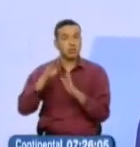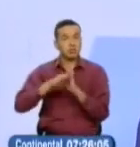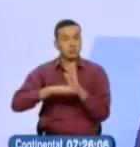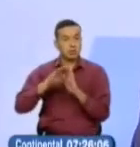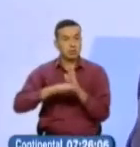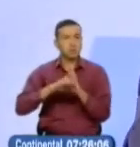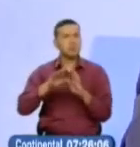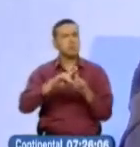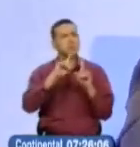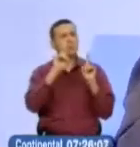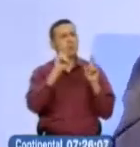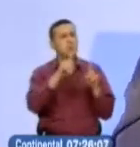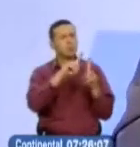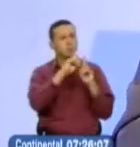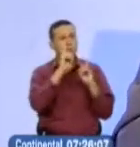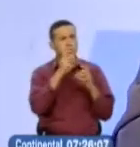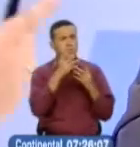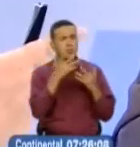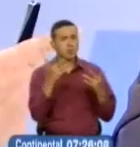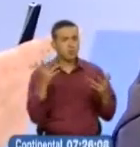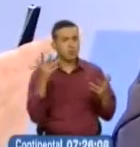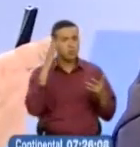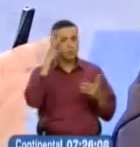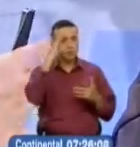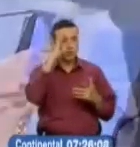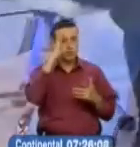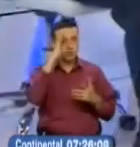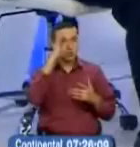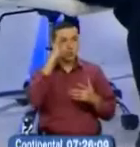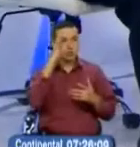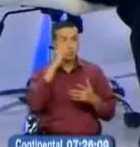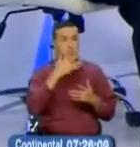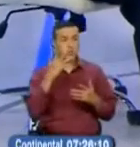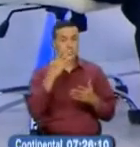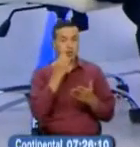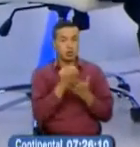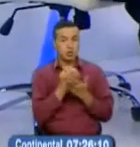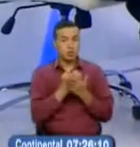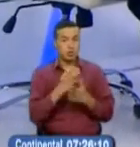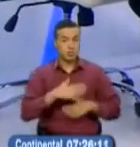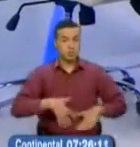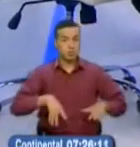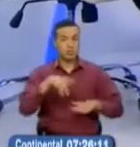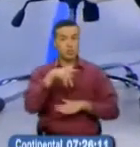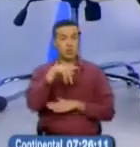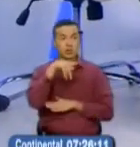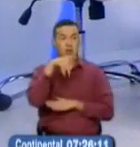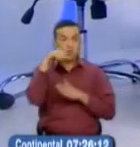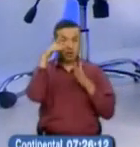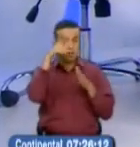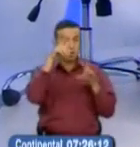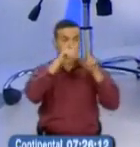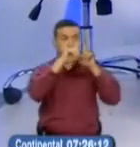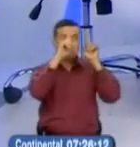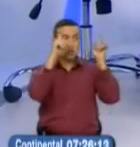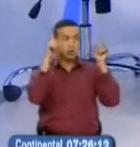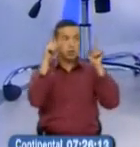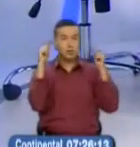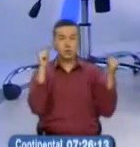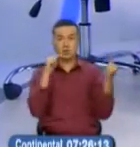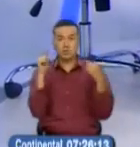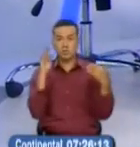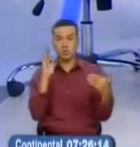pero ahí entramos a una discusión de carácter ideológico una economía Pro empresarial se va y se riñe